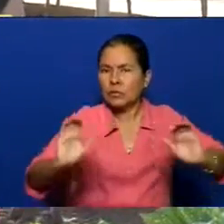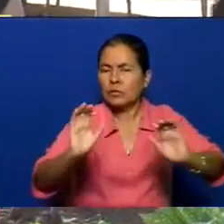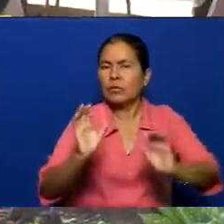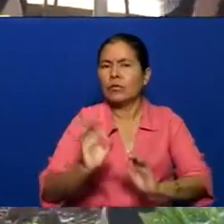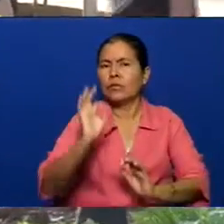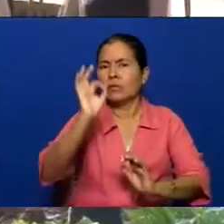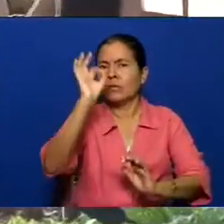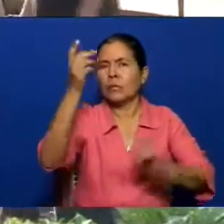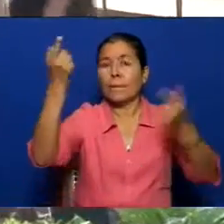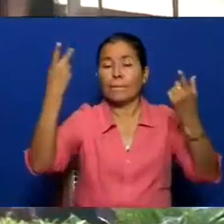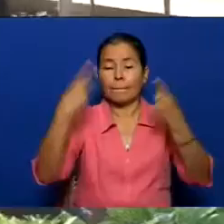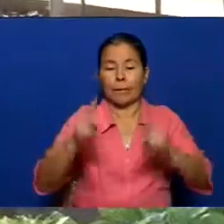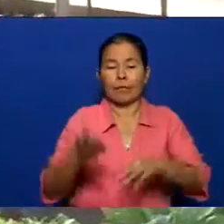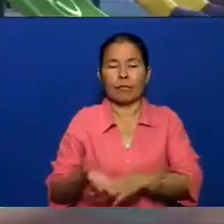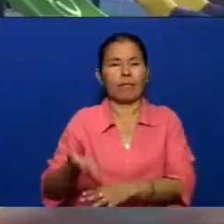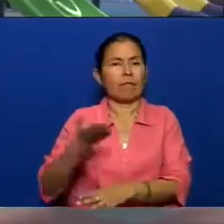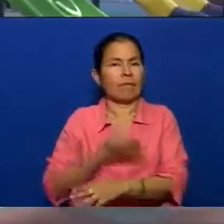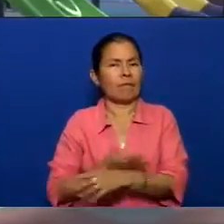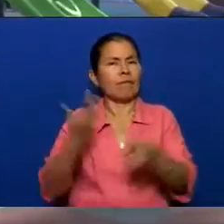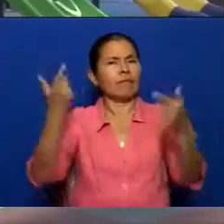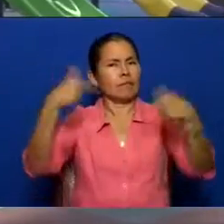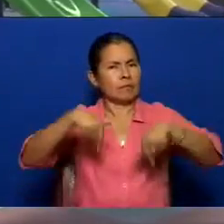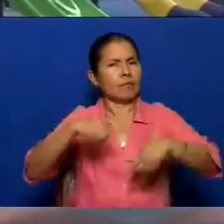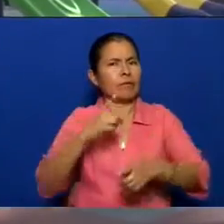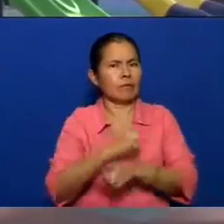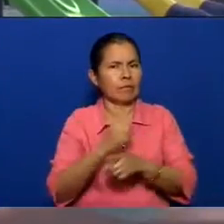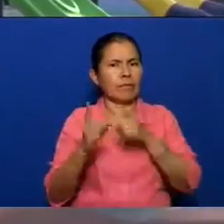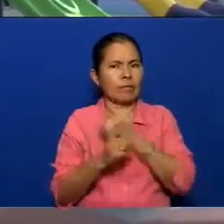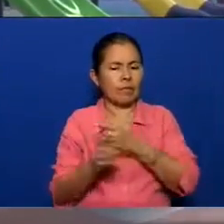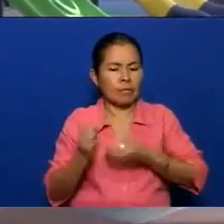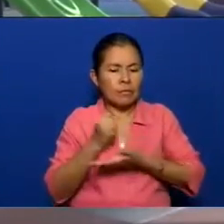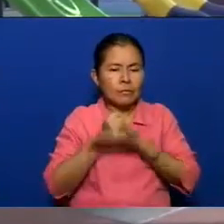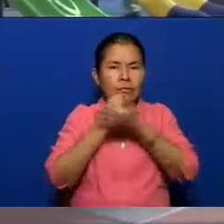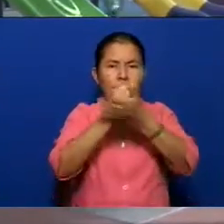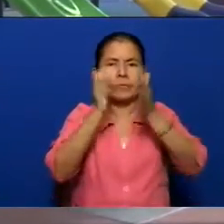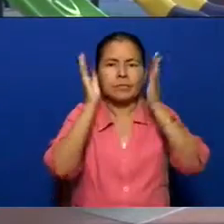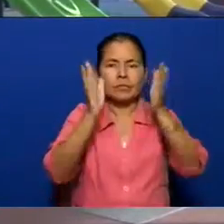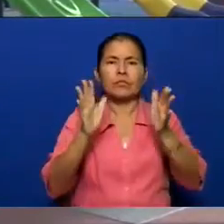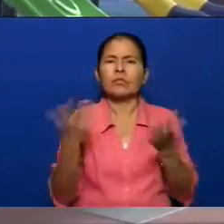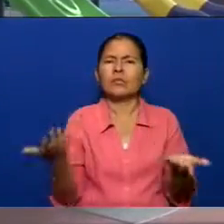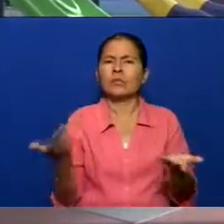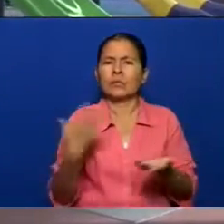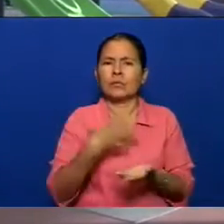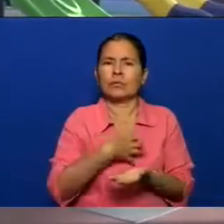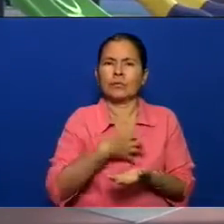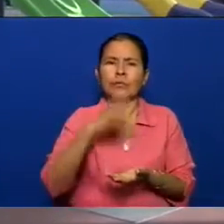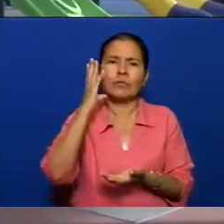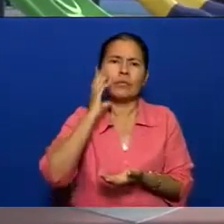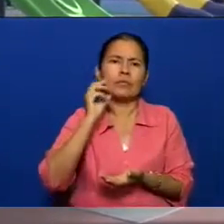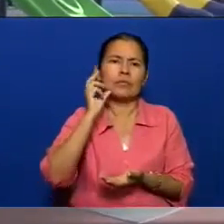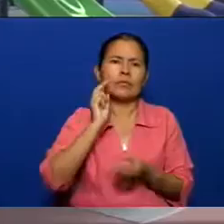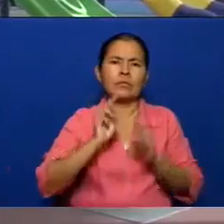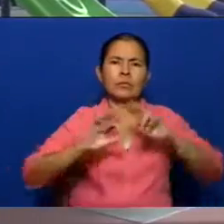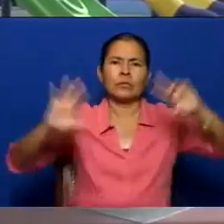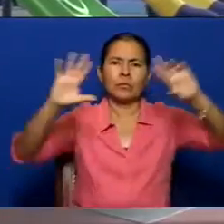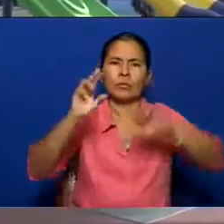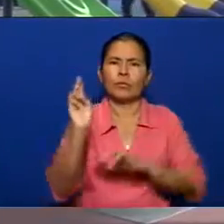inversión. Entonces, como UNICEF, como una de las agencias del Sistema de Naciones Unidas, somos, diría, de alguna